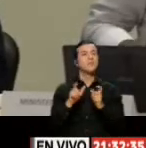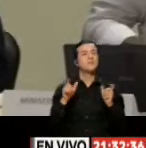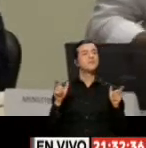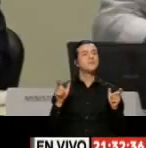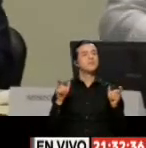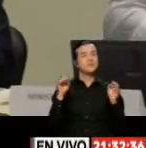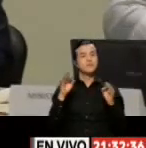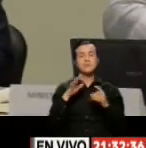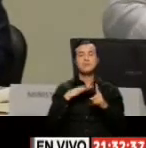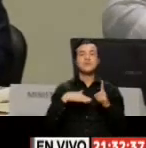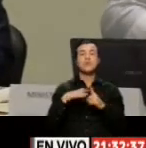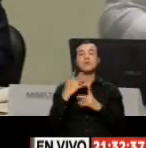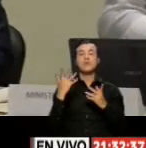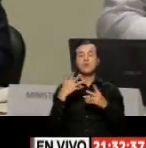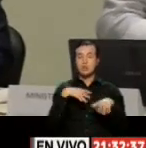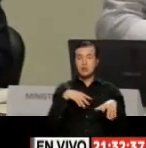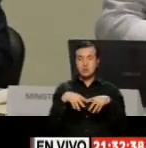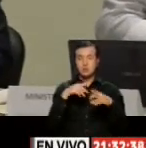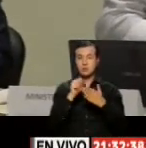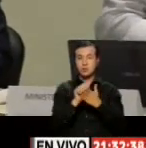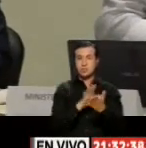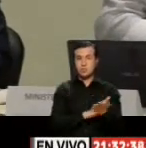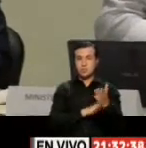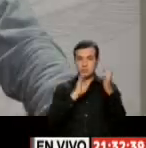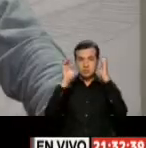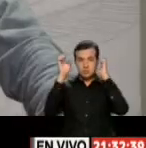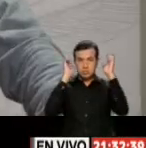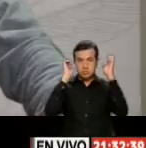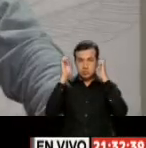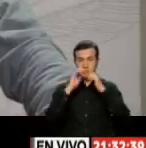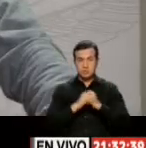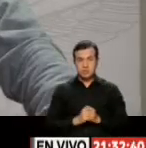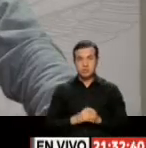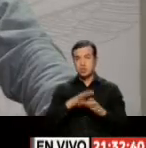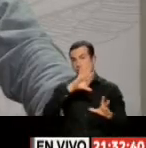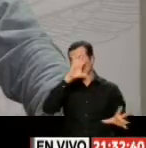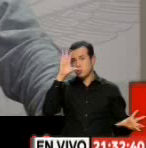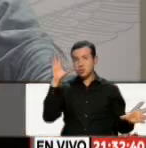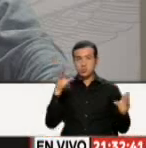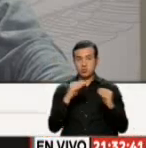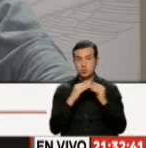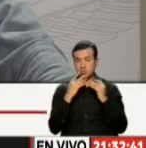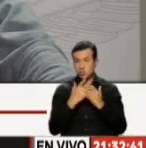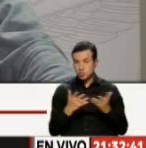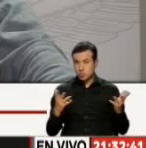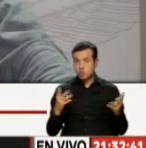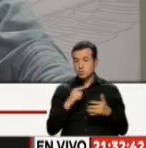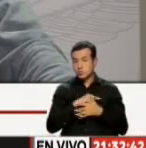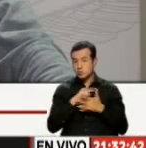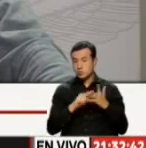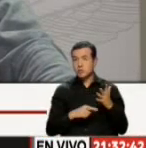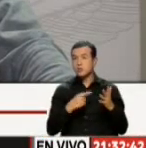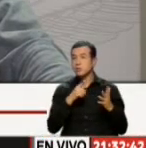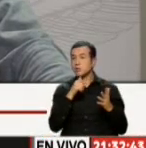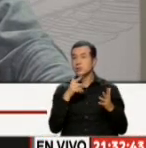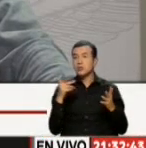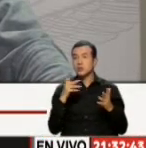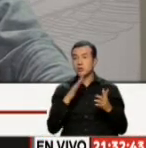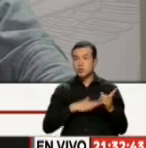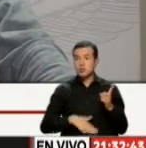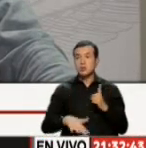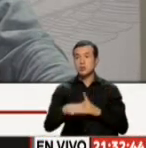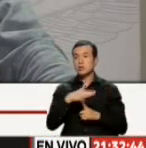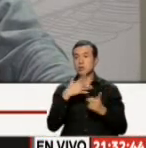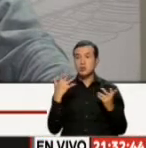nacionalidades asentadas en las zonas de actividad de los proyectos estratégicos. Todas las consultas tienen que ser hechas en